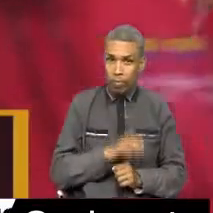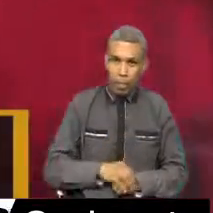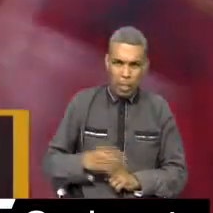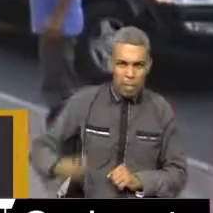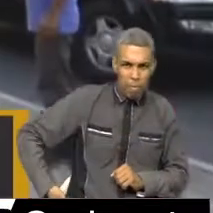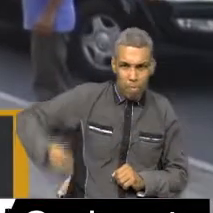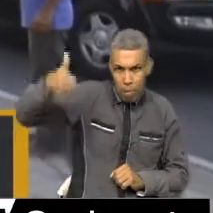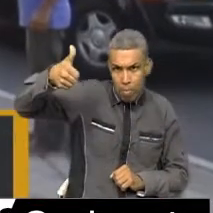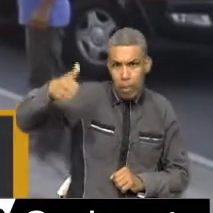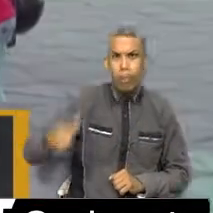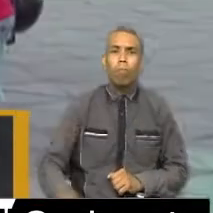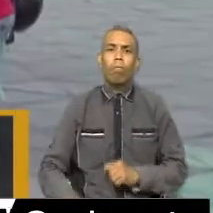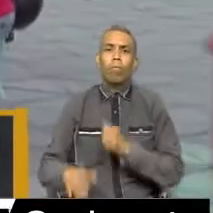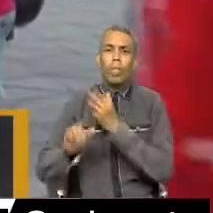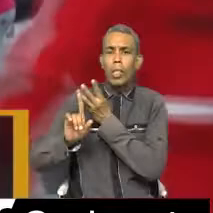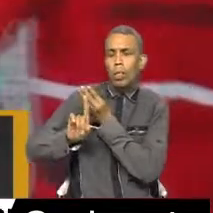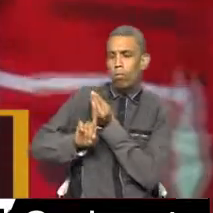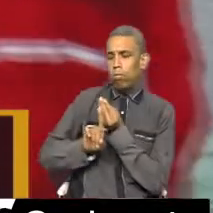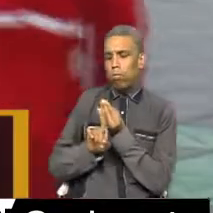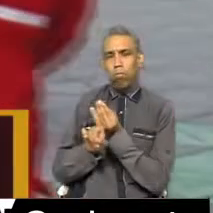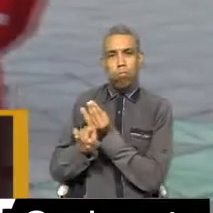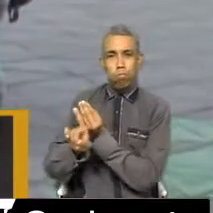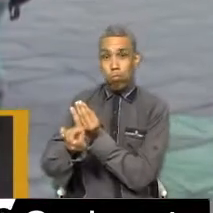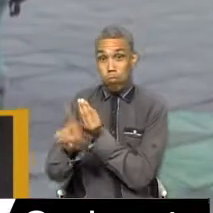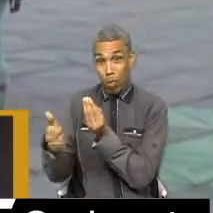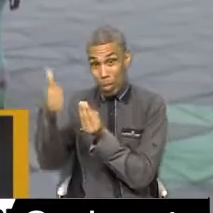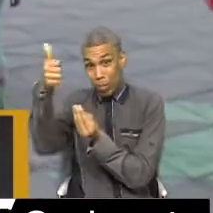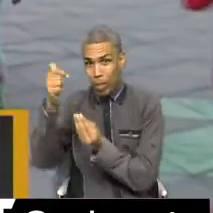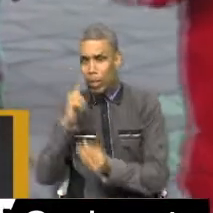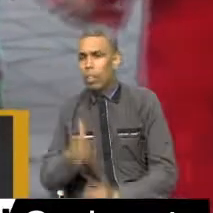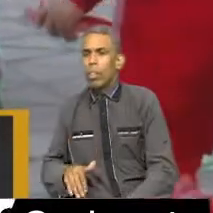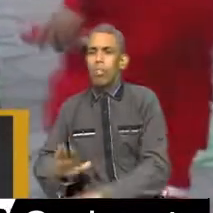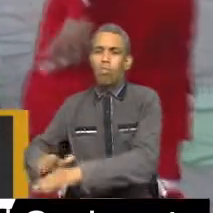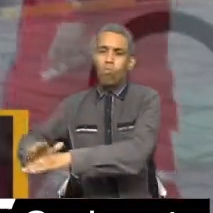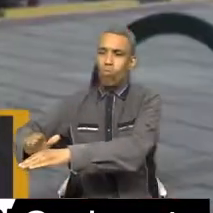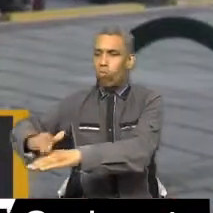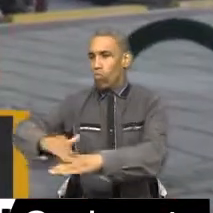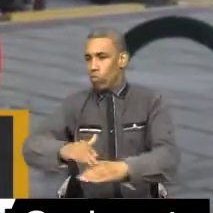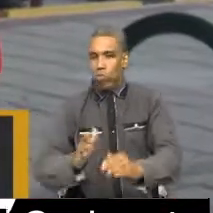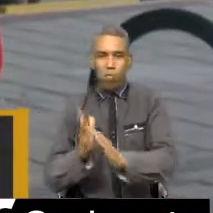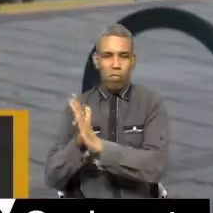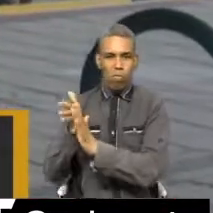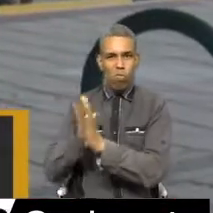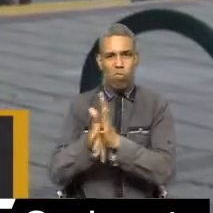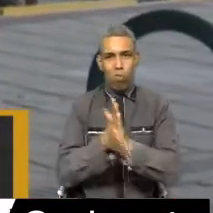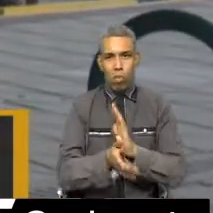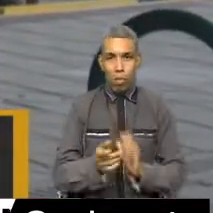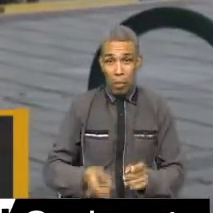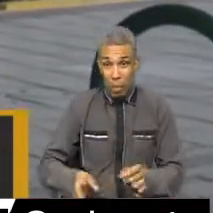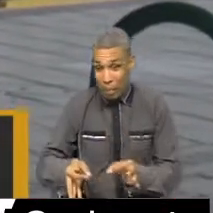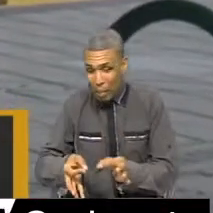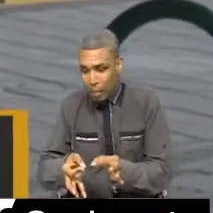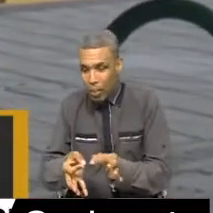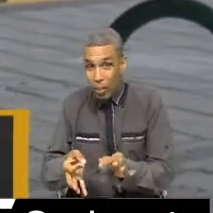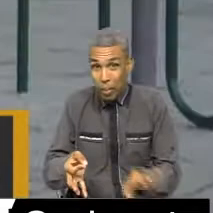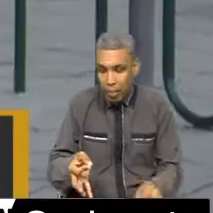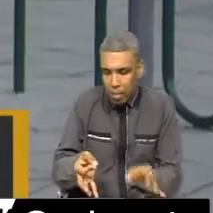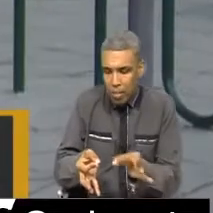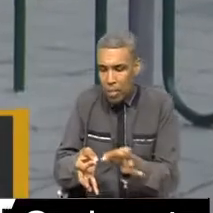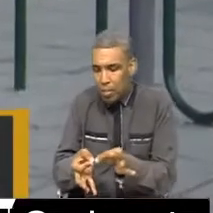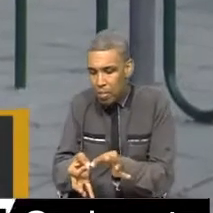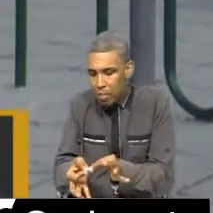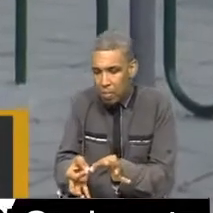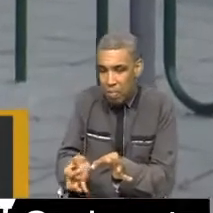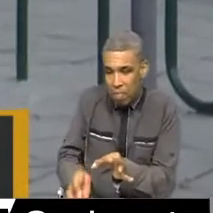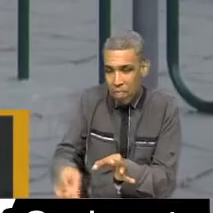de Bomberos de Barranca Bermeja, Capitán Alexander Díaz, está al frente de la campaña de cero quemados durante estas fiestas de diciembre y Año Nuevo y ha salido a